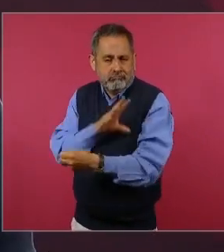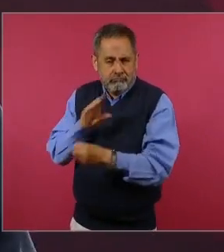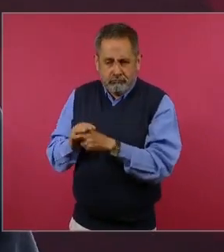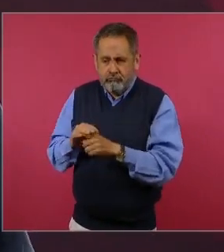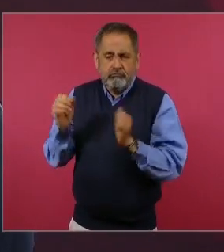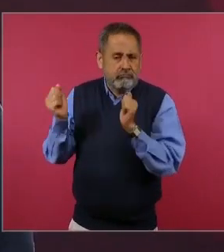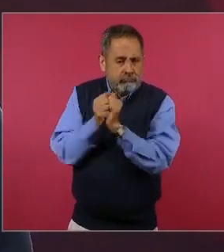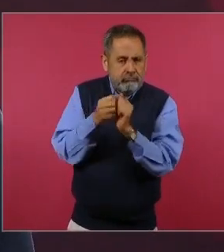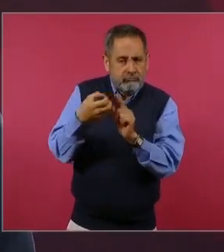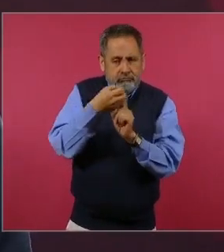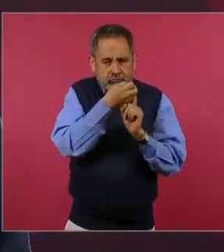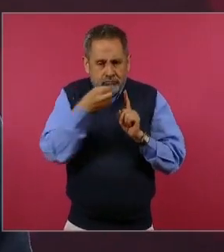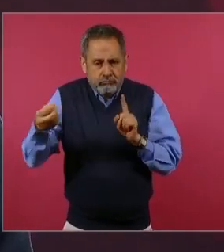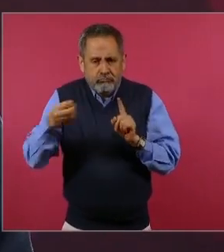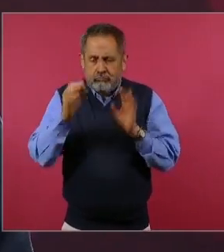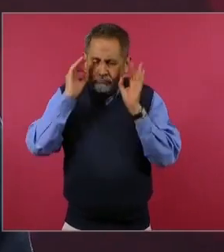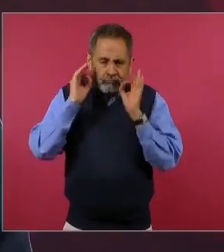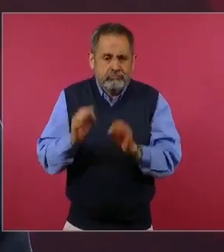ordenada,